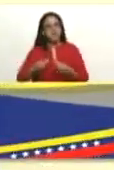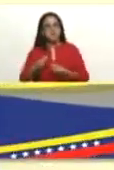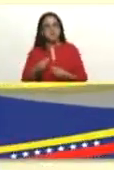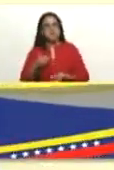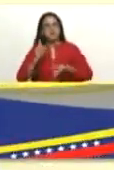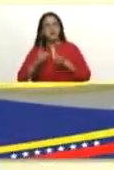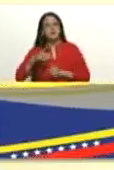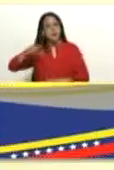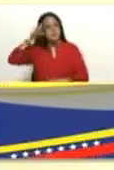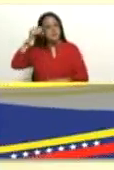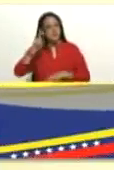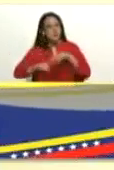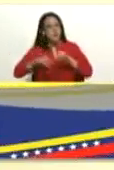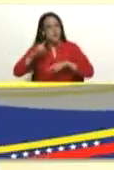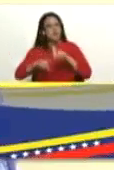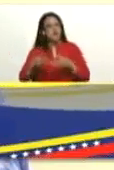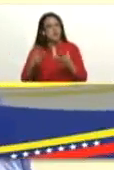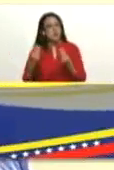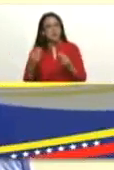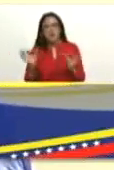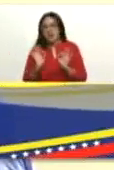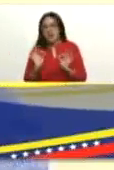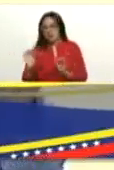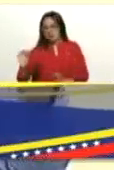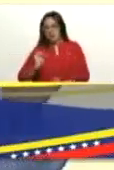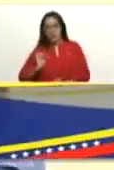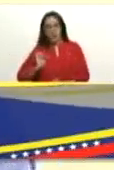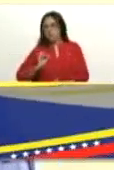muchísimo, muchísimo con nada.